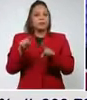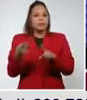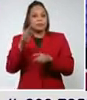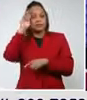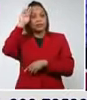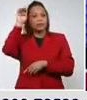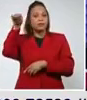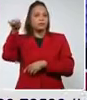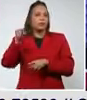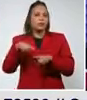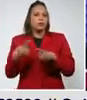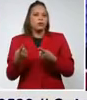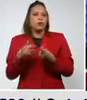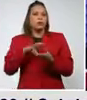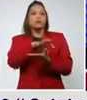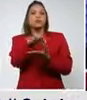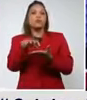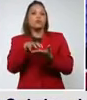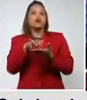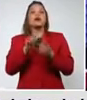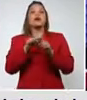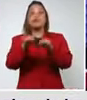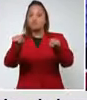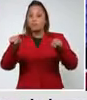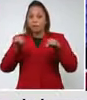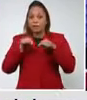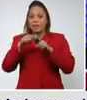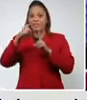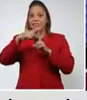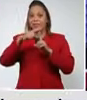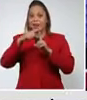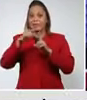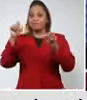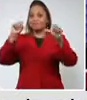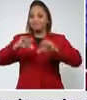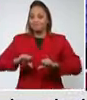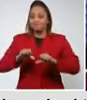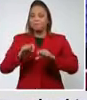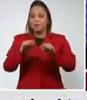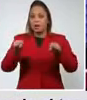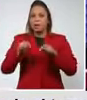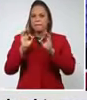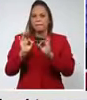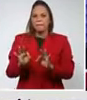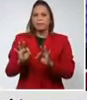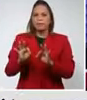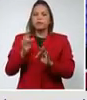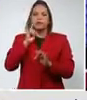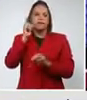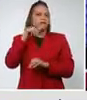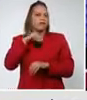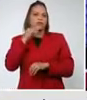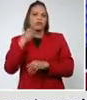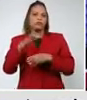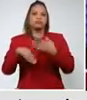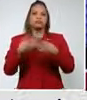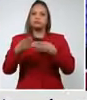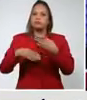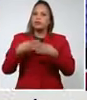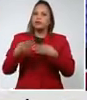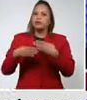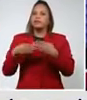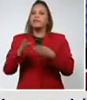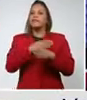en una sala de terapia intensiva, teniendo en cuenta el cuadro clínico que presentaba y las